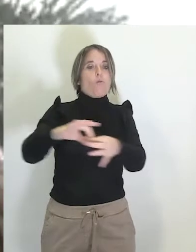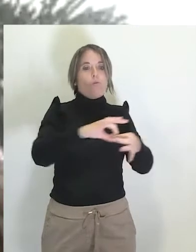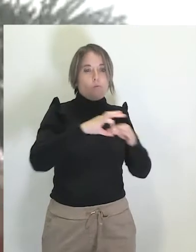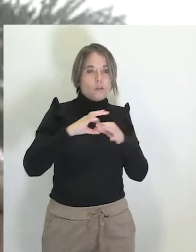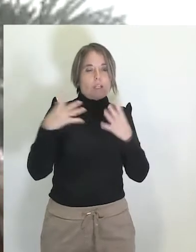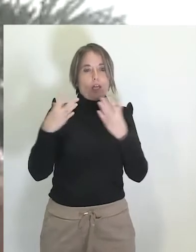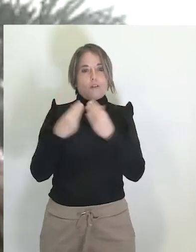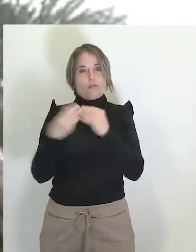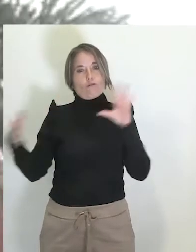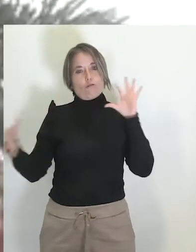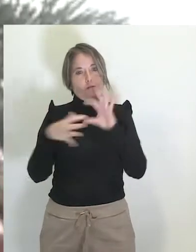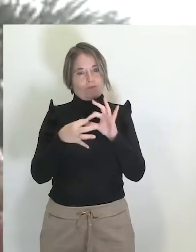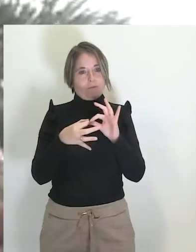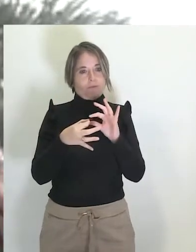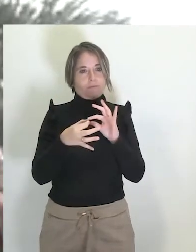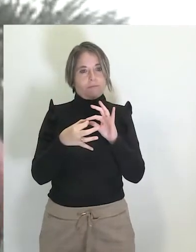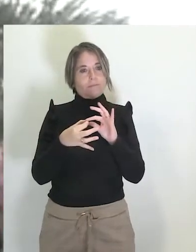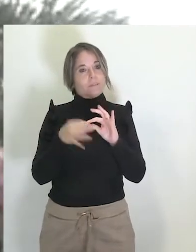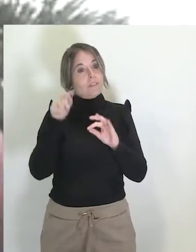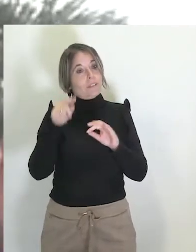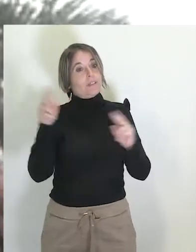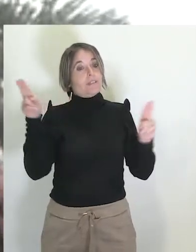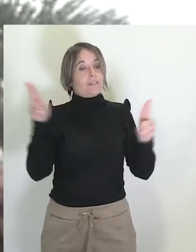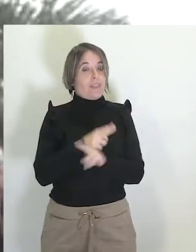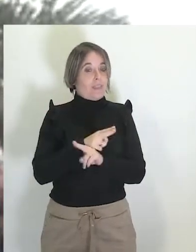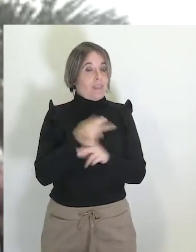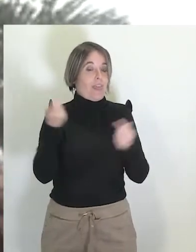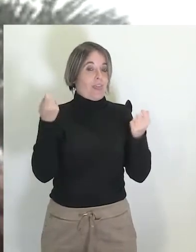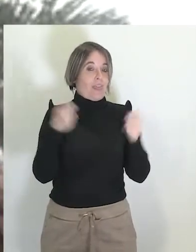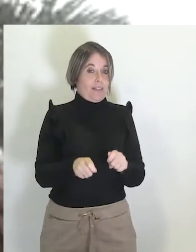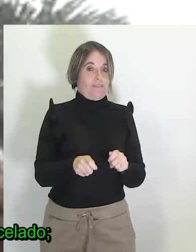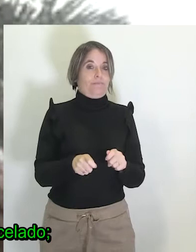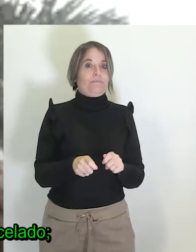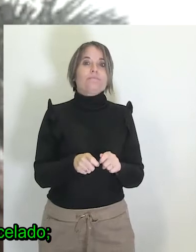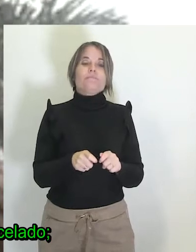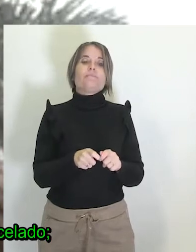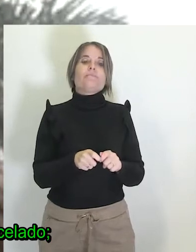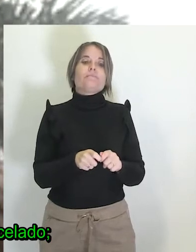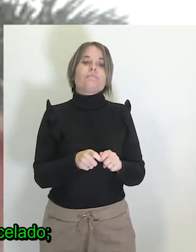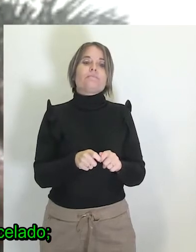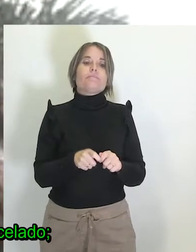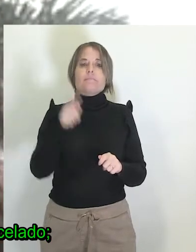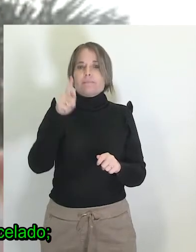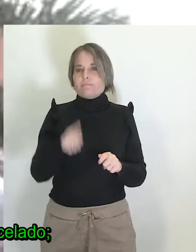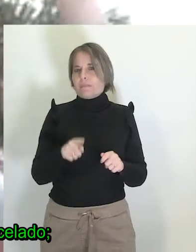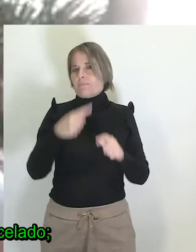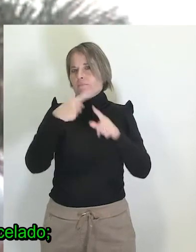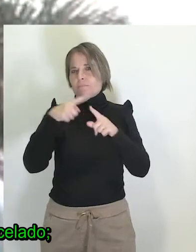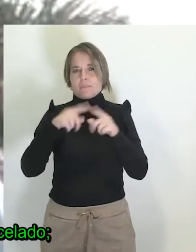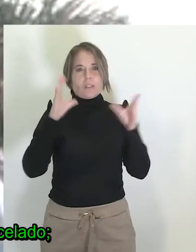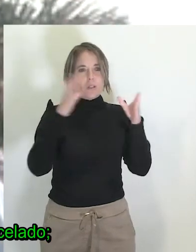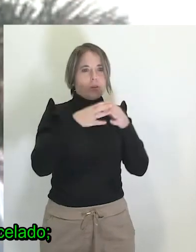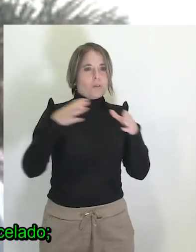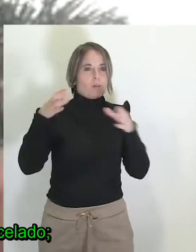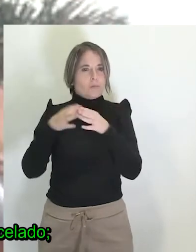Azul y Blanco, la coalición, entonces fue cancelado. Luego, que es el PRD, después el